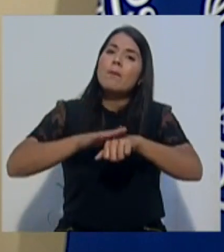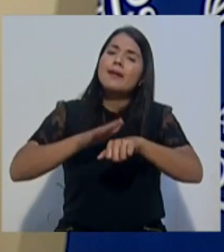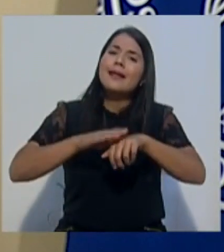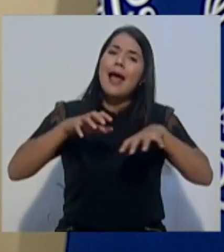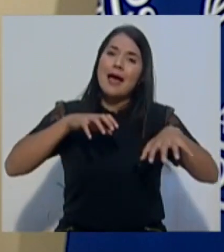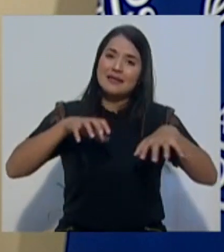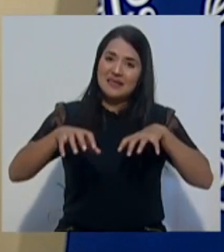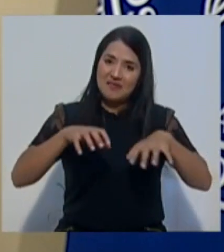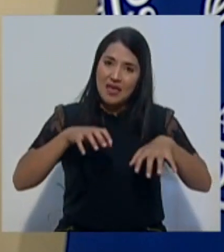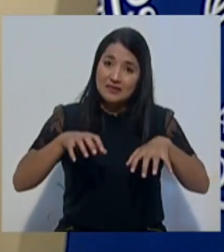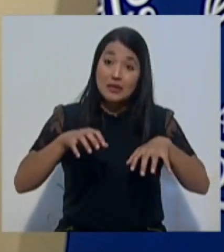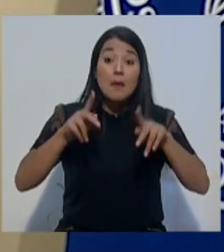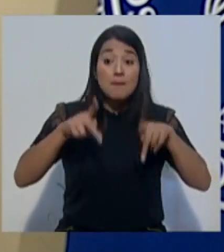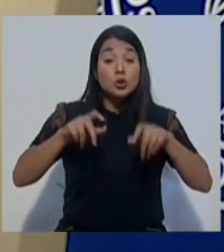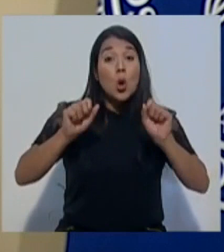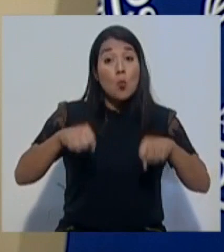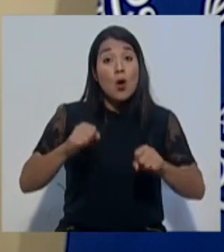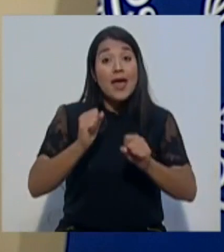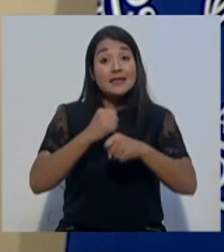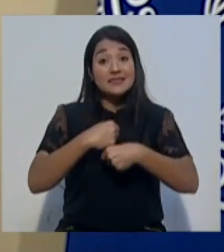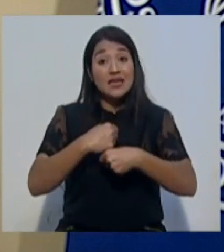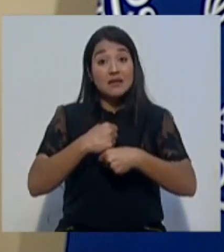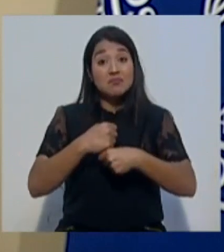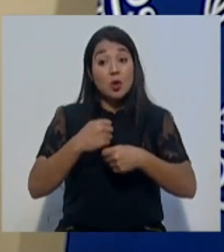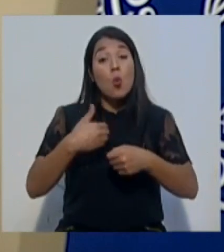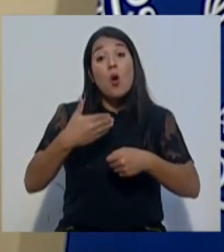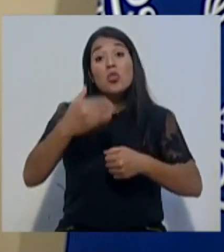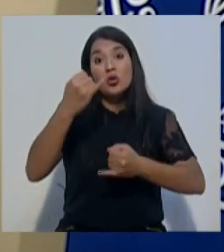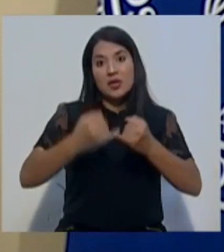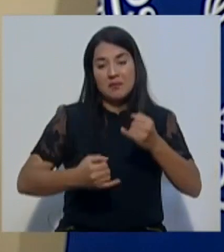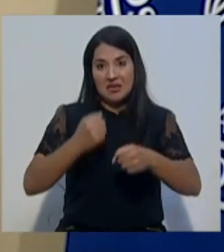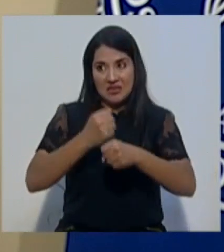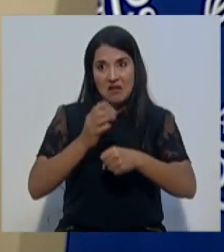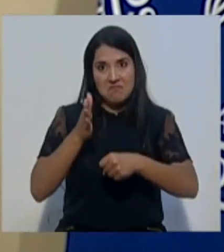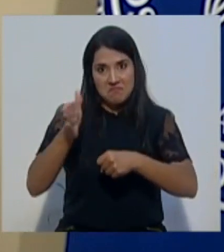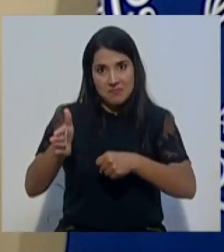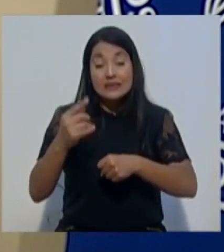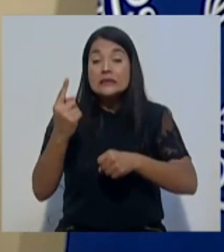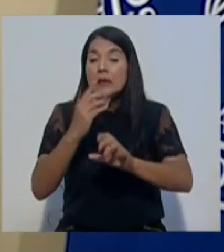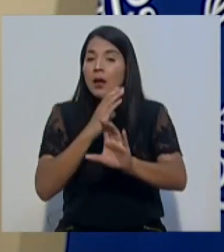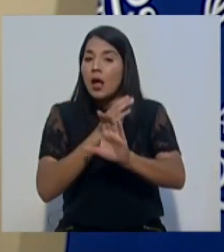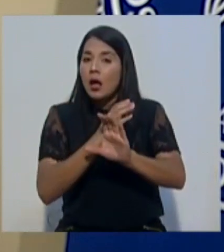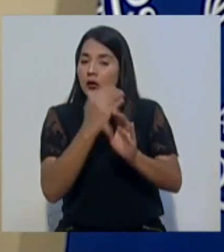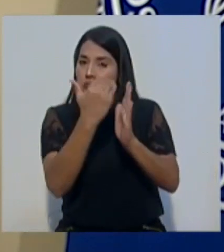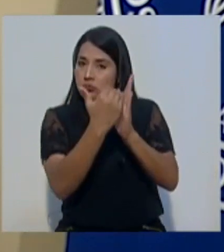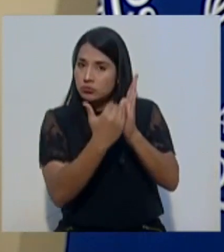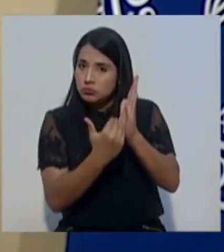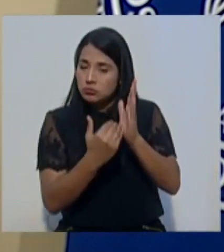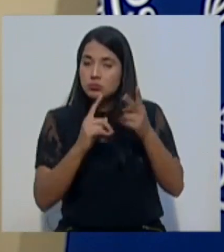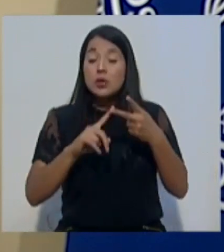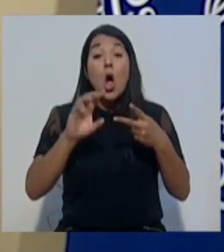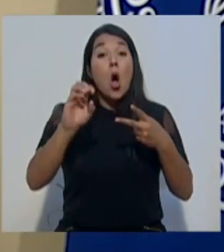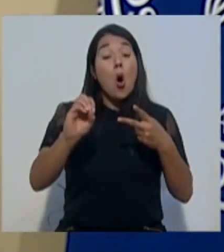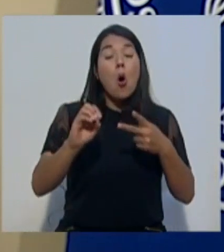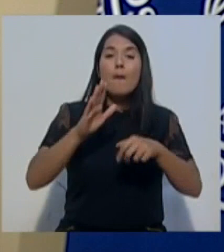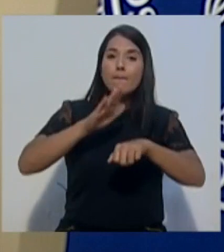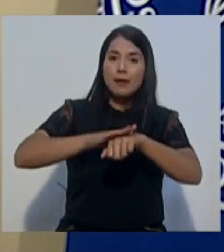hacer después de horas de trabajo, siempre cuidando todos los protocolos, o permitir que no haya una diferenciación